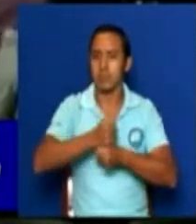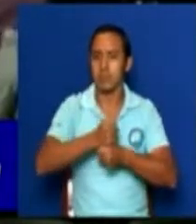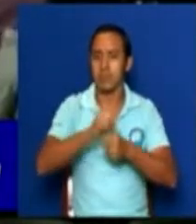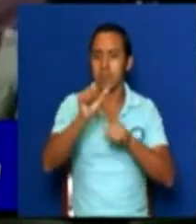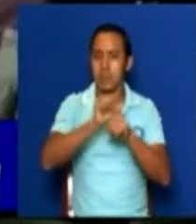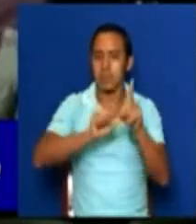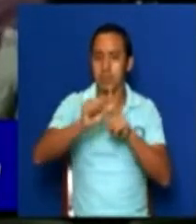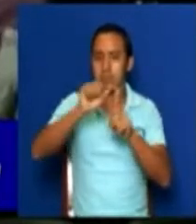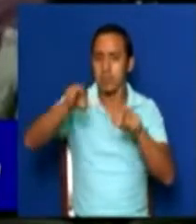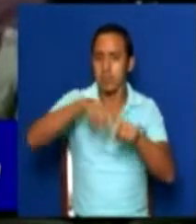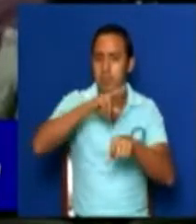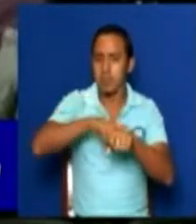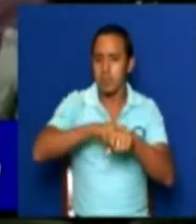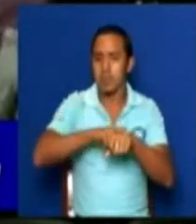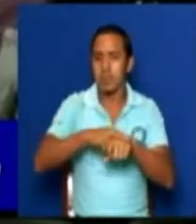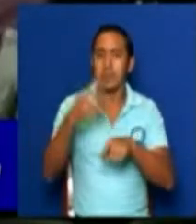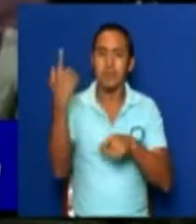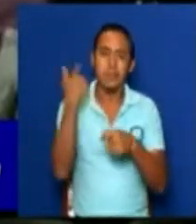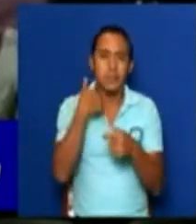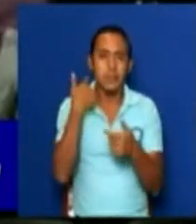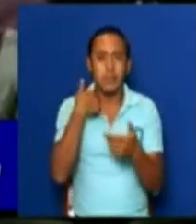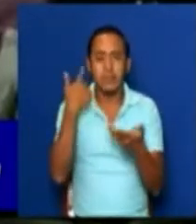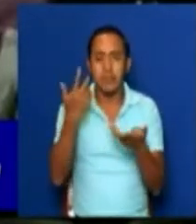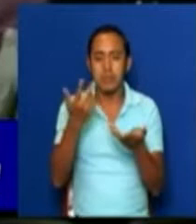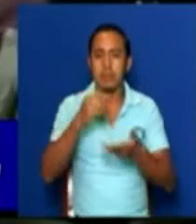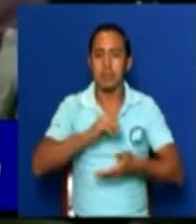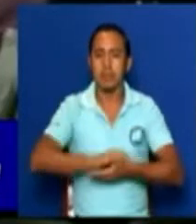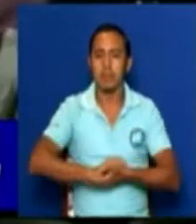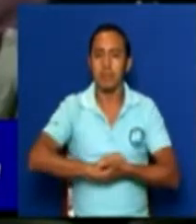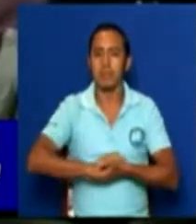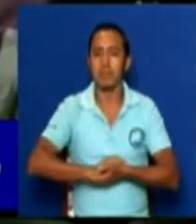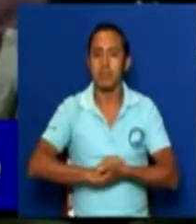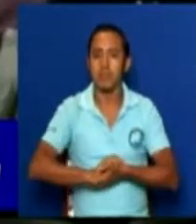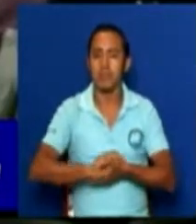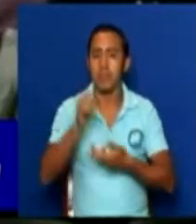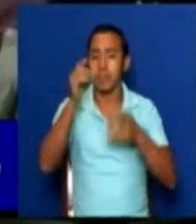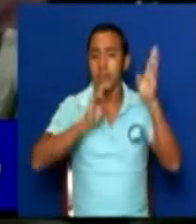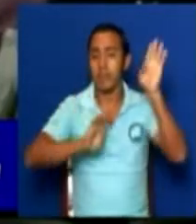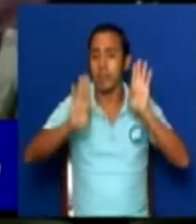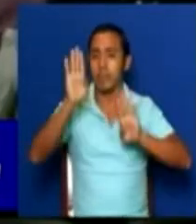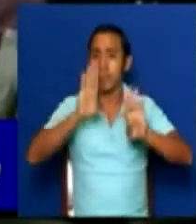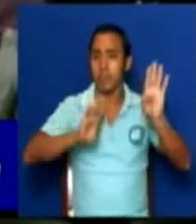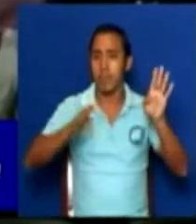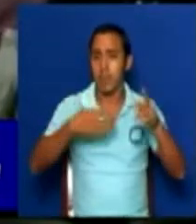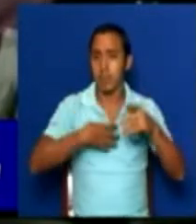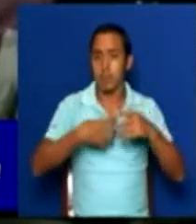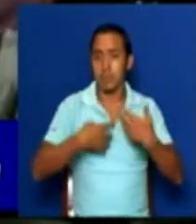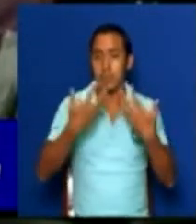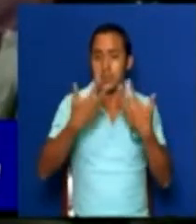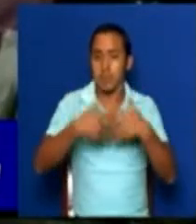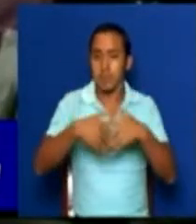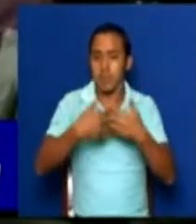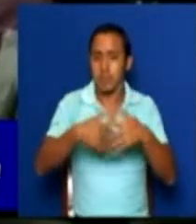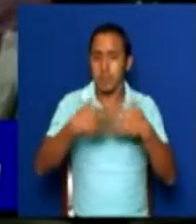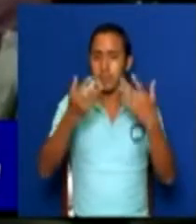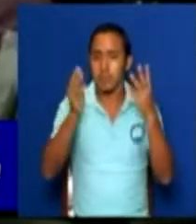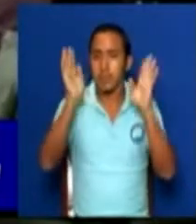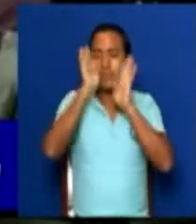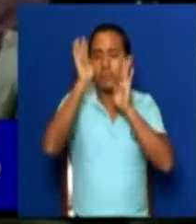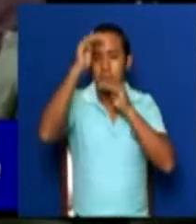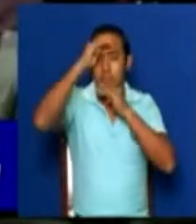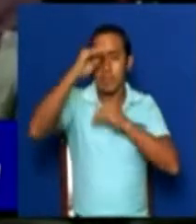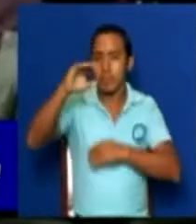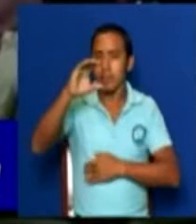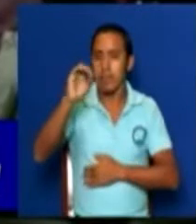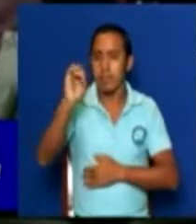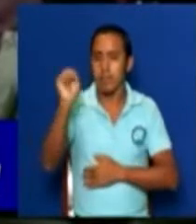Nacional por tener siempre presente la participación nuestra como COSEP en